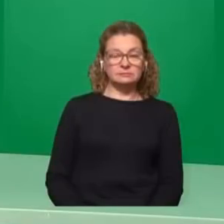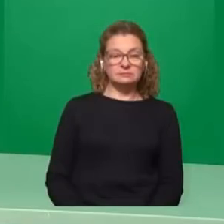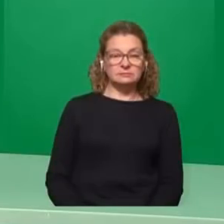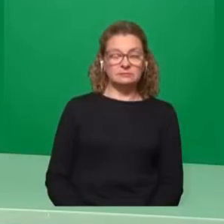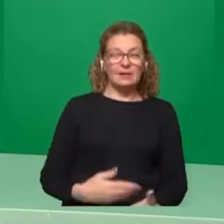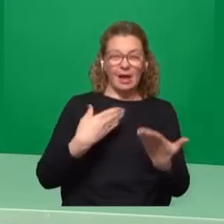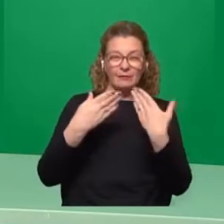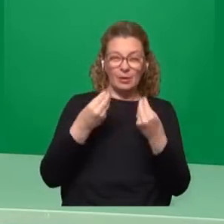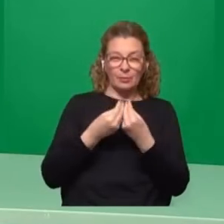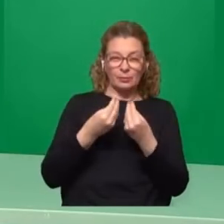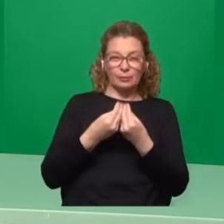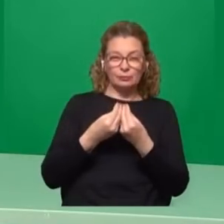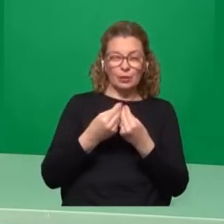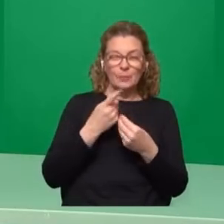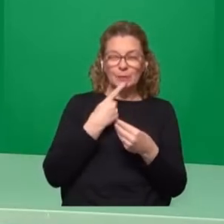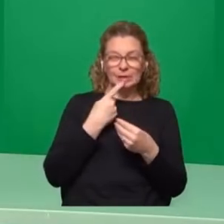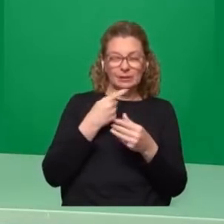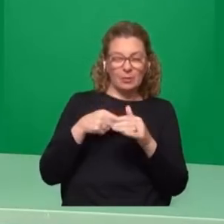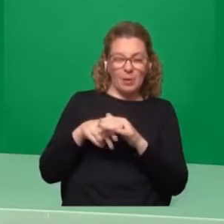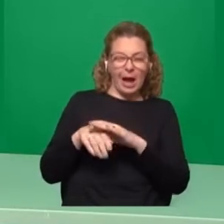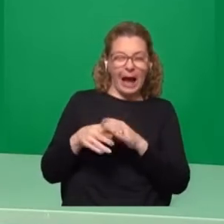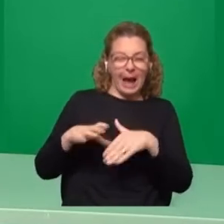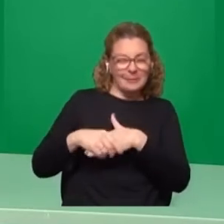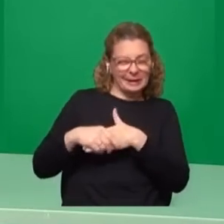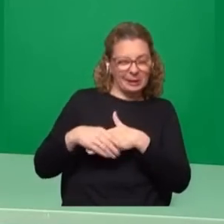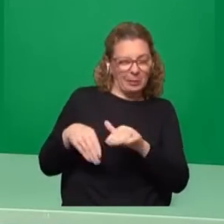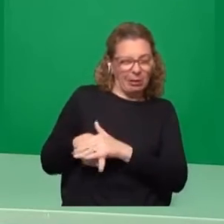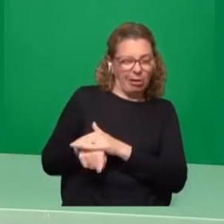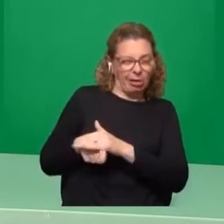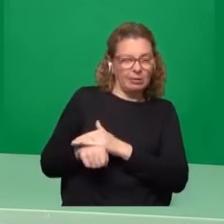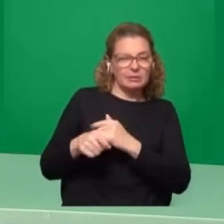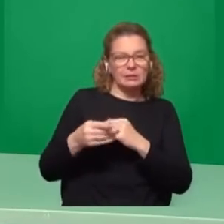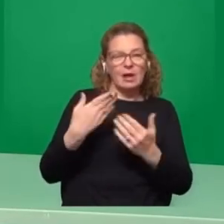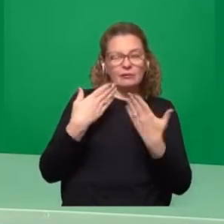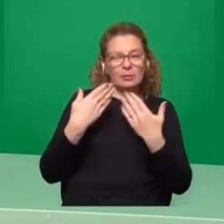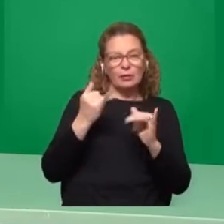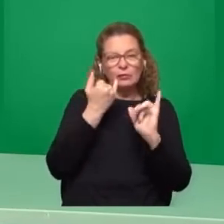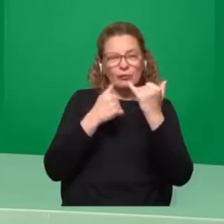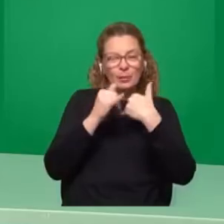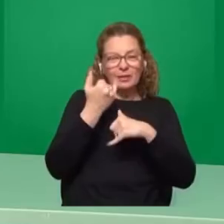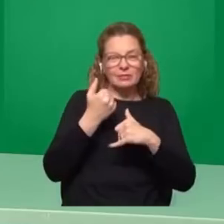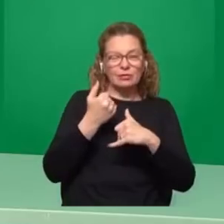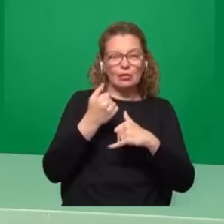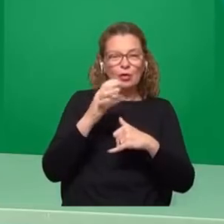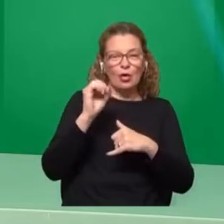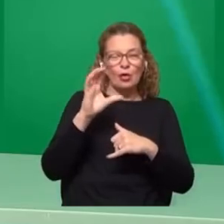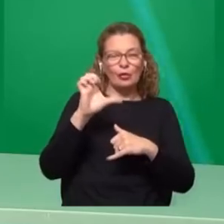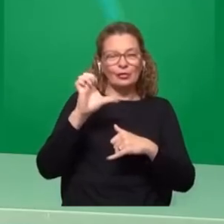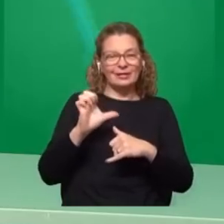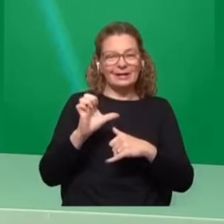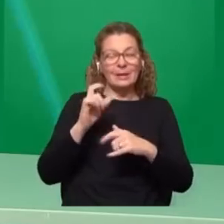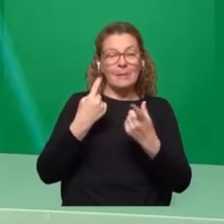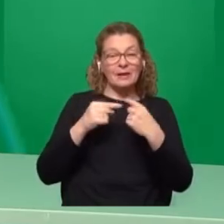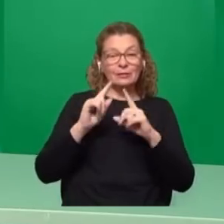y hablábamos de clientelismo político recién decíamos sobre o hablábamos sobre una información de osce pero también